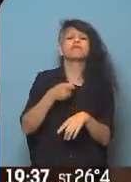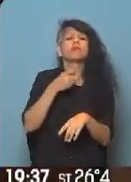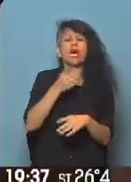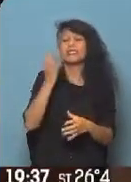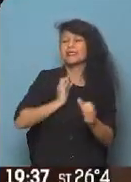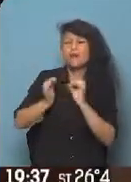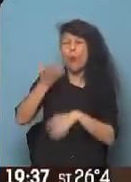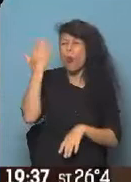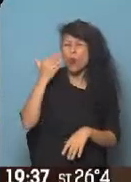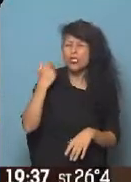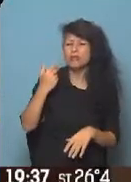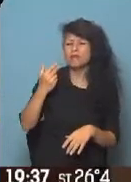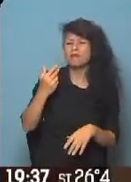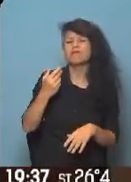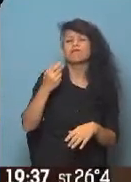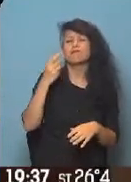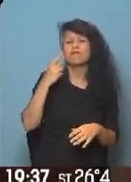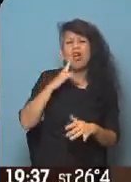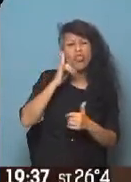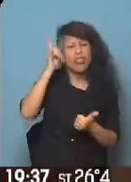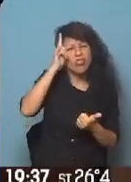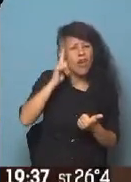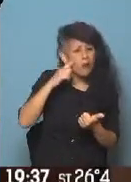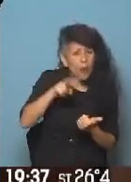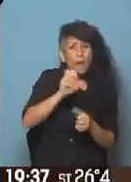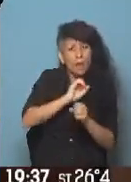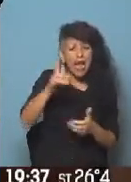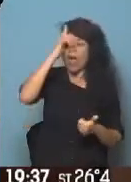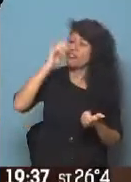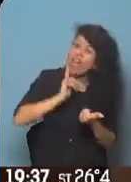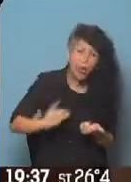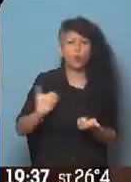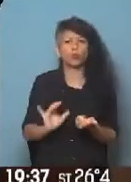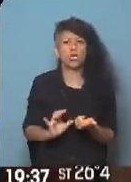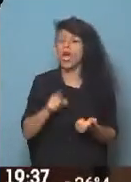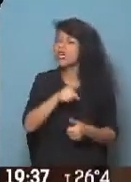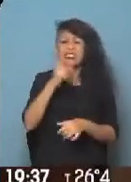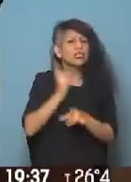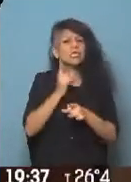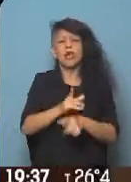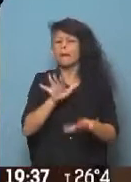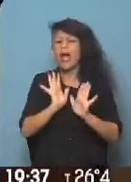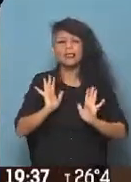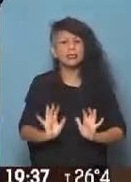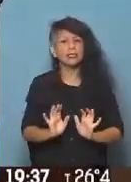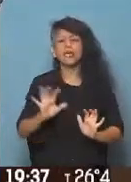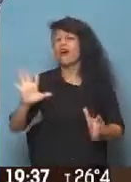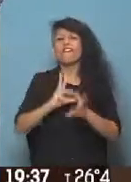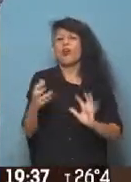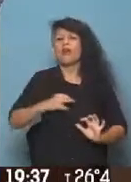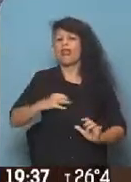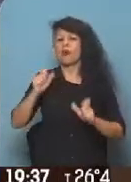causas de corrupción e impunidad en la argentina y lo va a seguir haciendo es una pelea que da es un sentido de vida